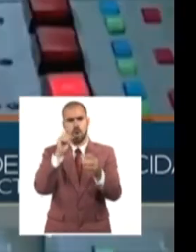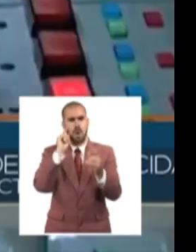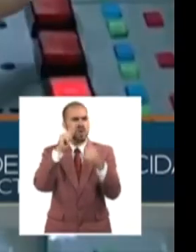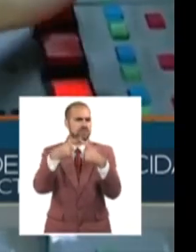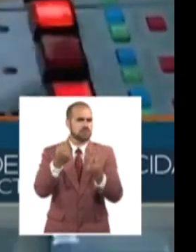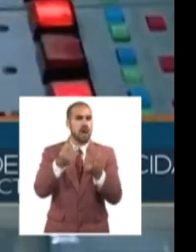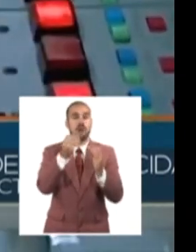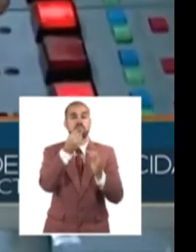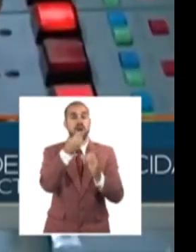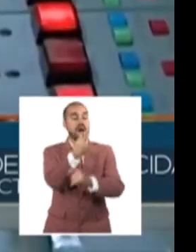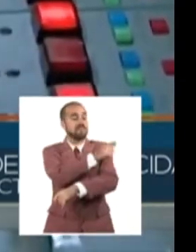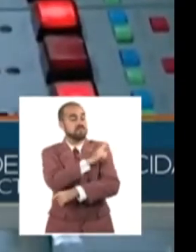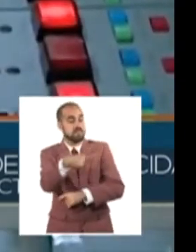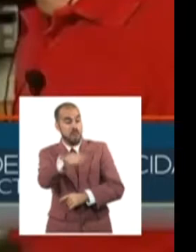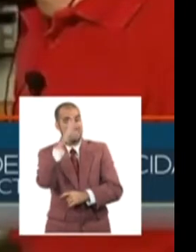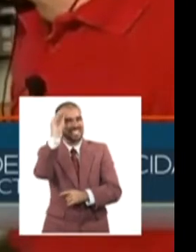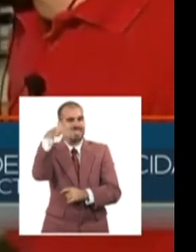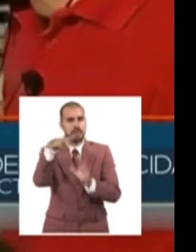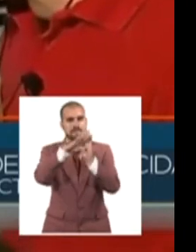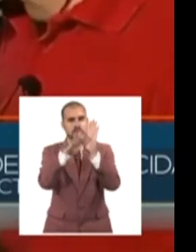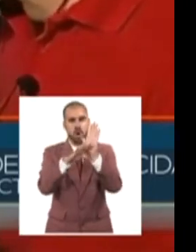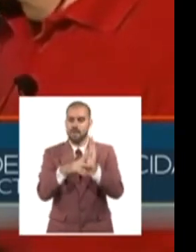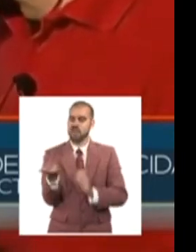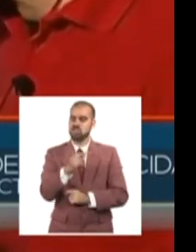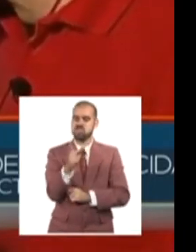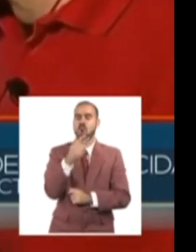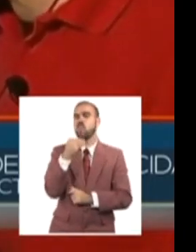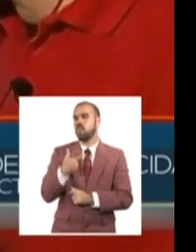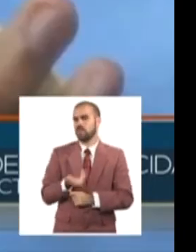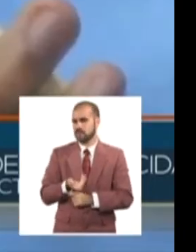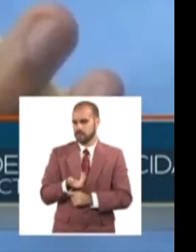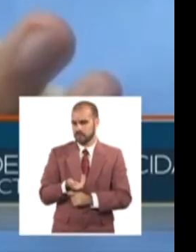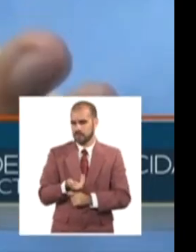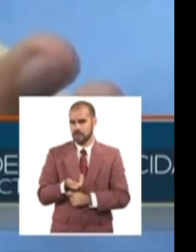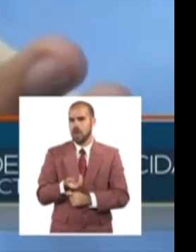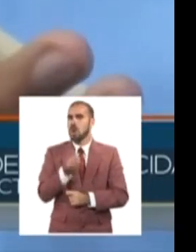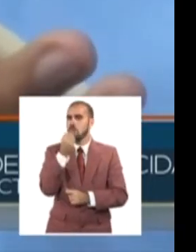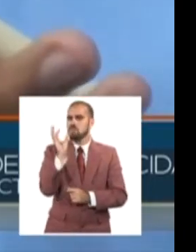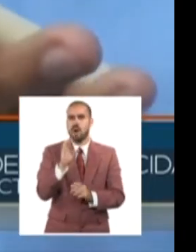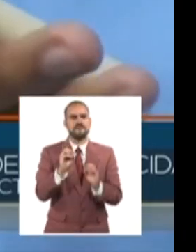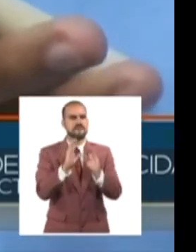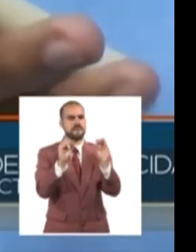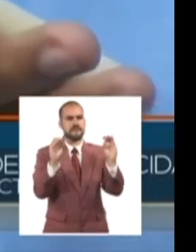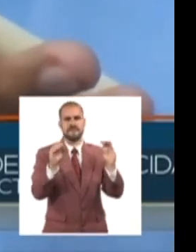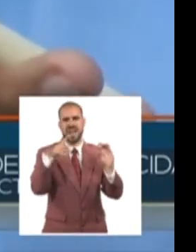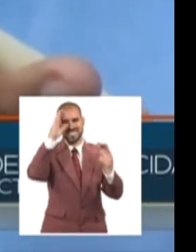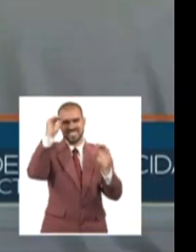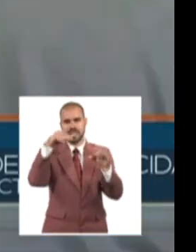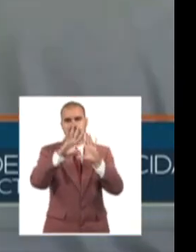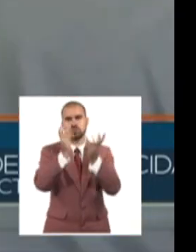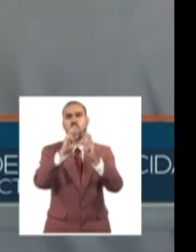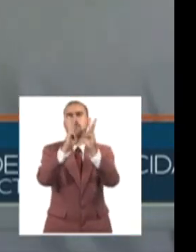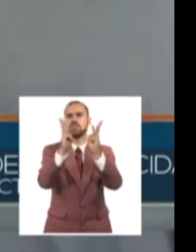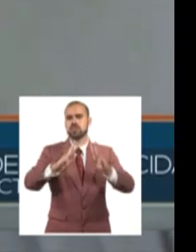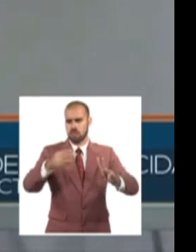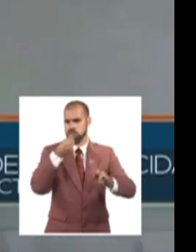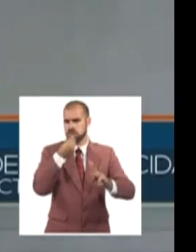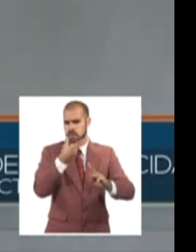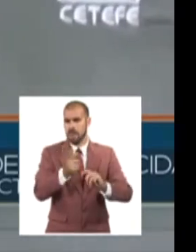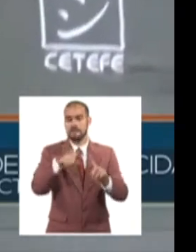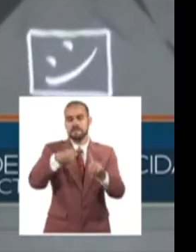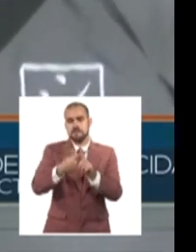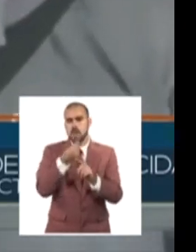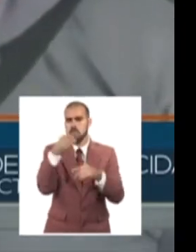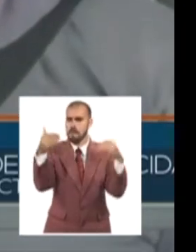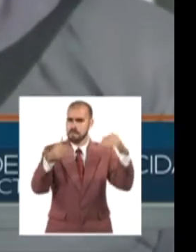los programas y los proyectos de los partidos incluso es posible promocionar contenidos en internet y participar en entrevistas y